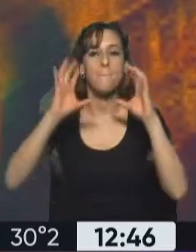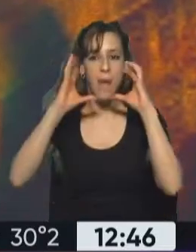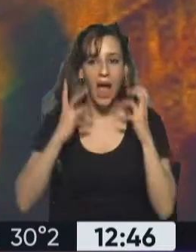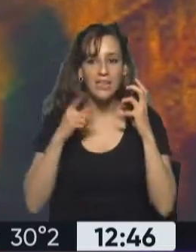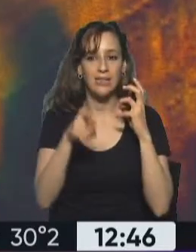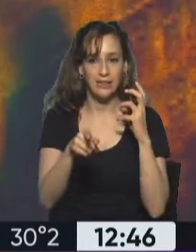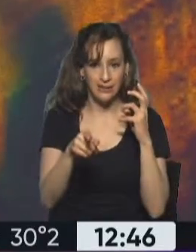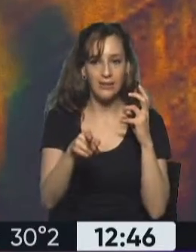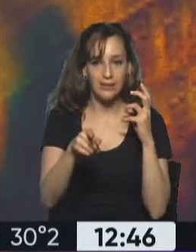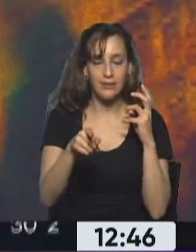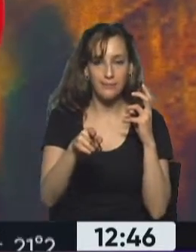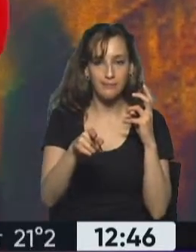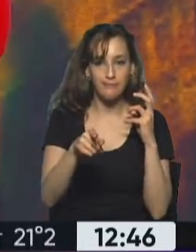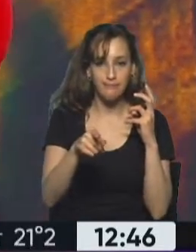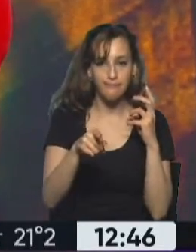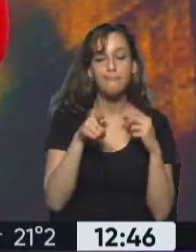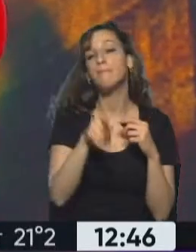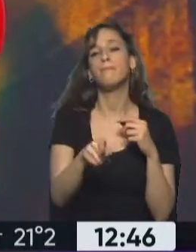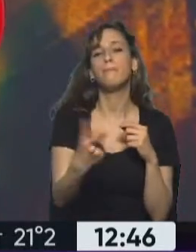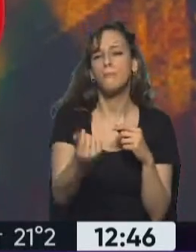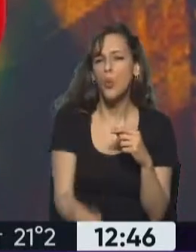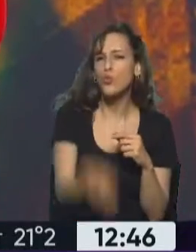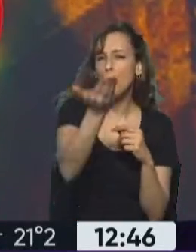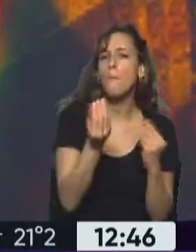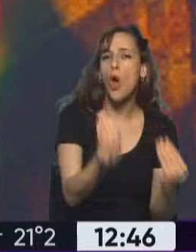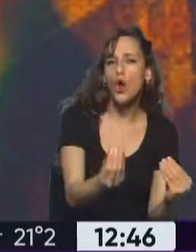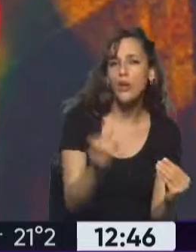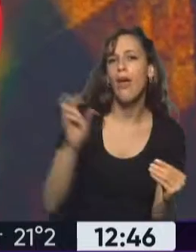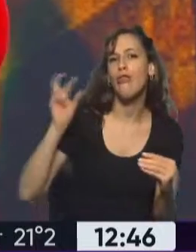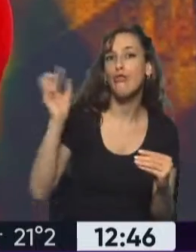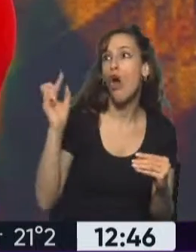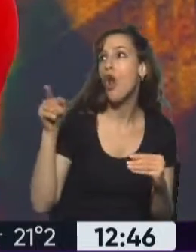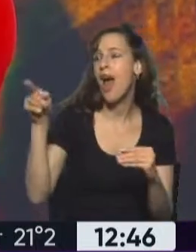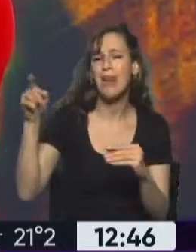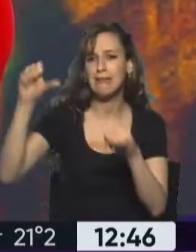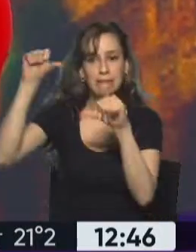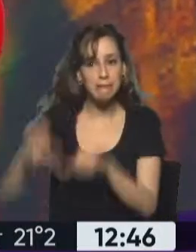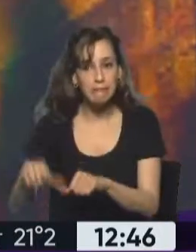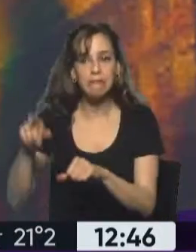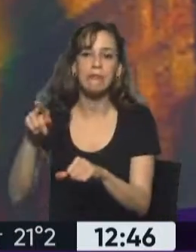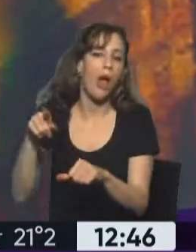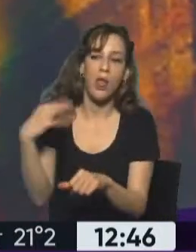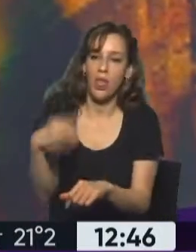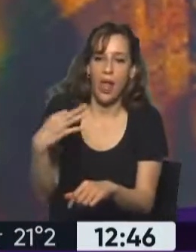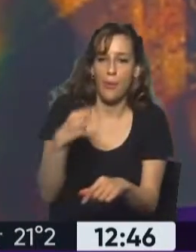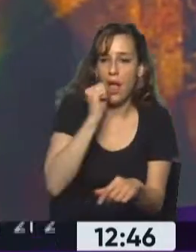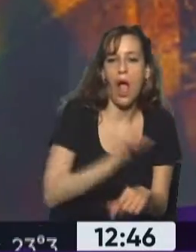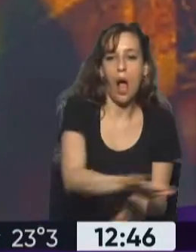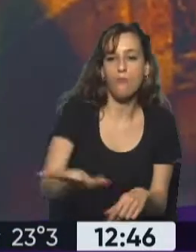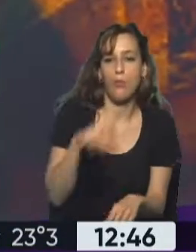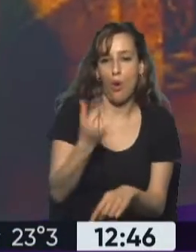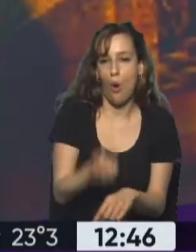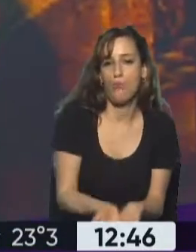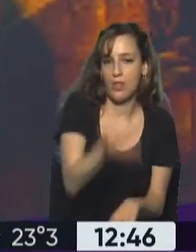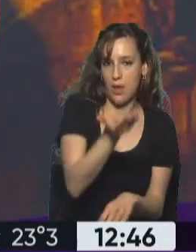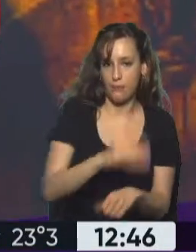empezaron a subir precisamente porque la moneda norteamericana estaba en crisis y hay un vuelo hacia la calidad, un flight to quality, entonces lo que sí tenemos es